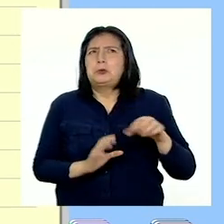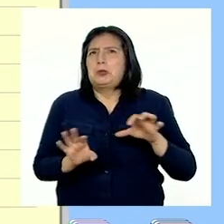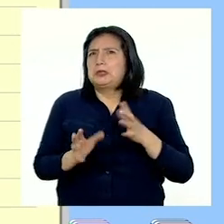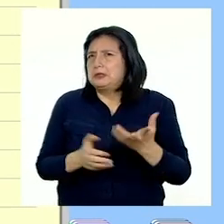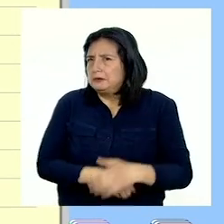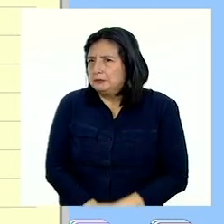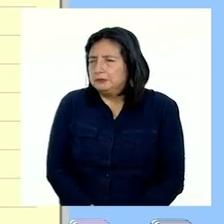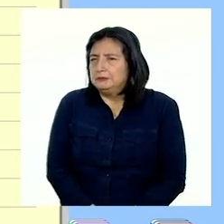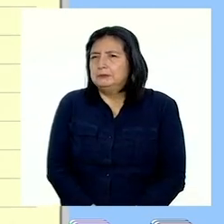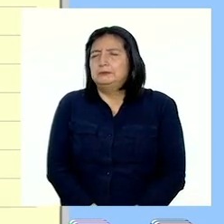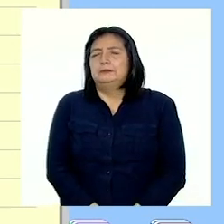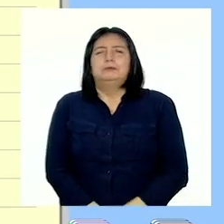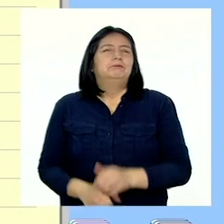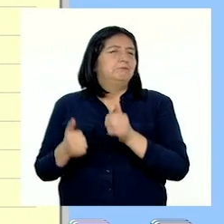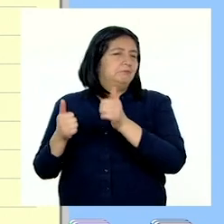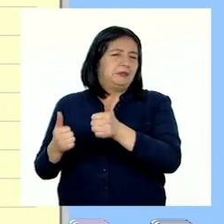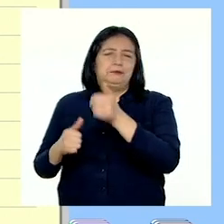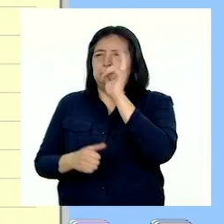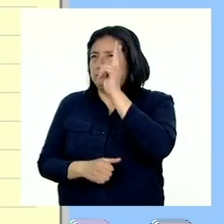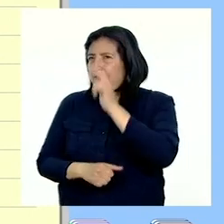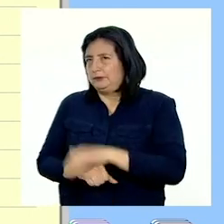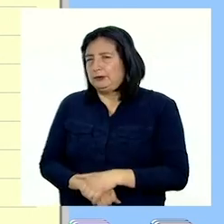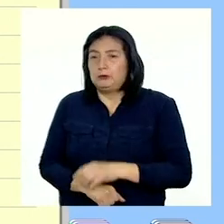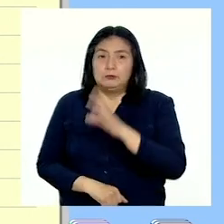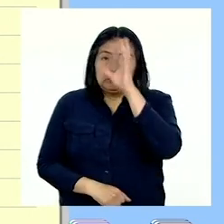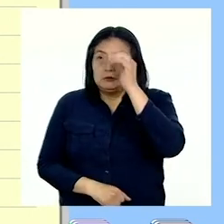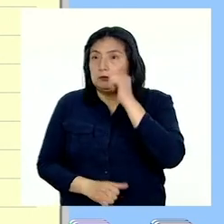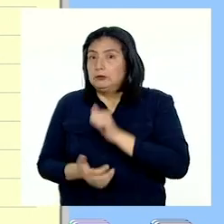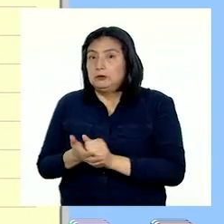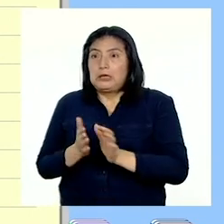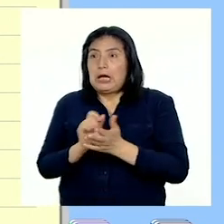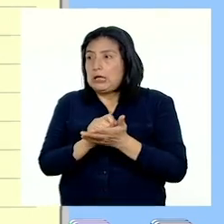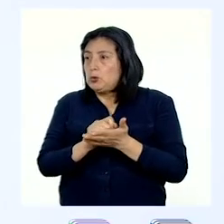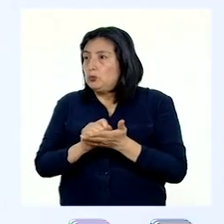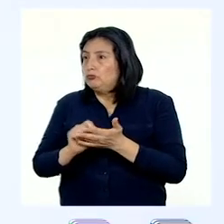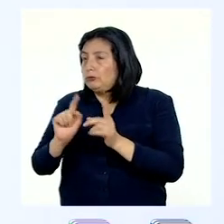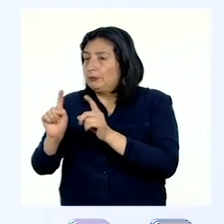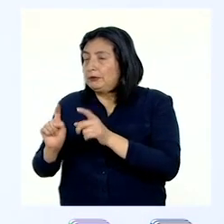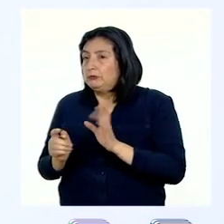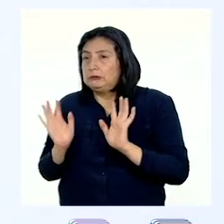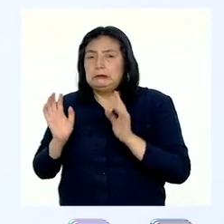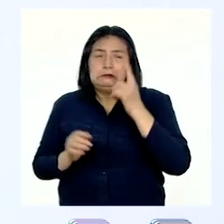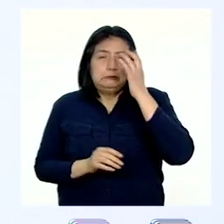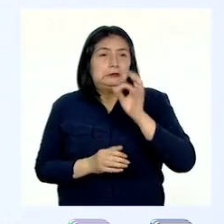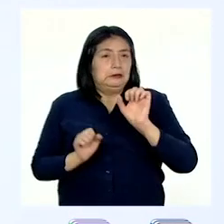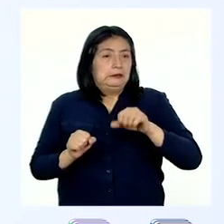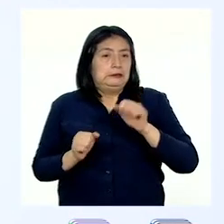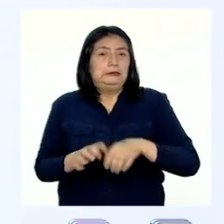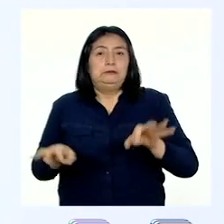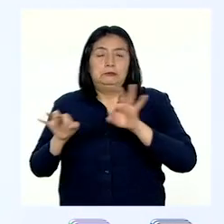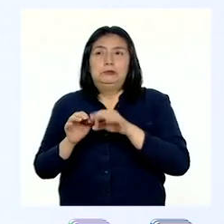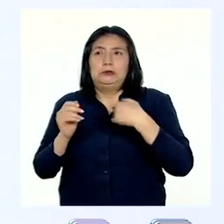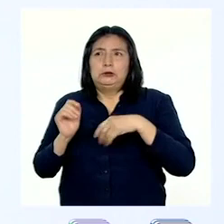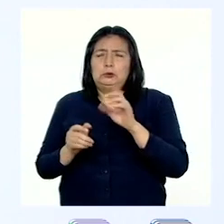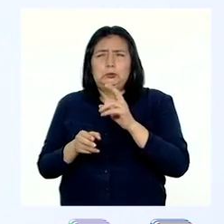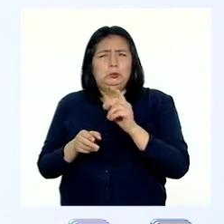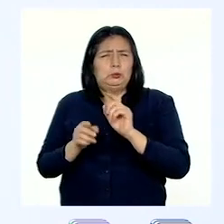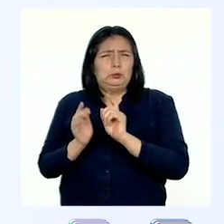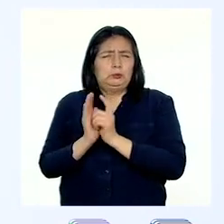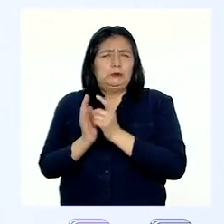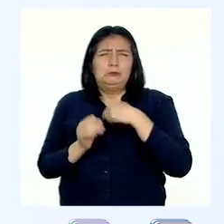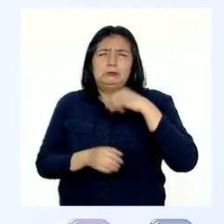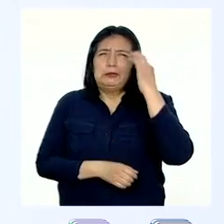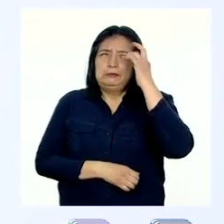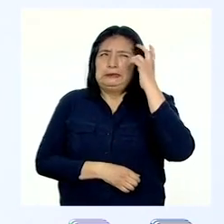plantearé? Genial, profesor. Chicos y chicas, anoten las preguntas. Creo que es importante que dediquemos unos minutos